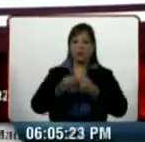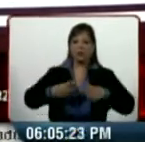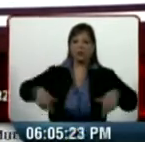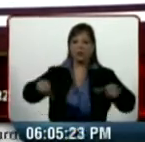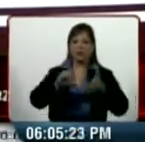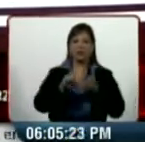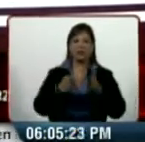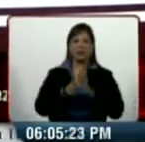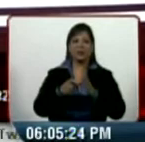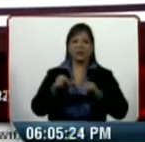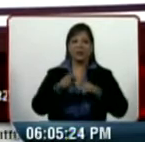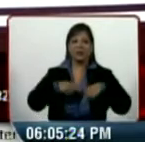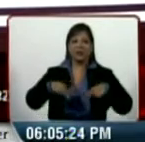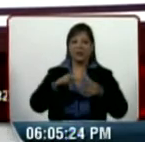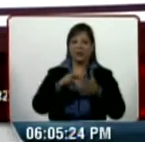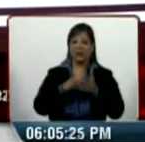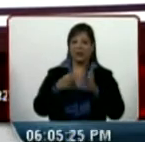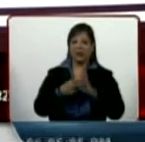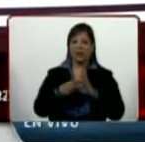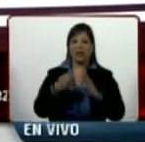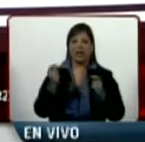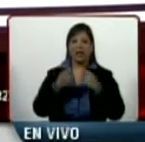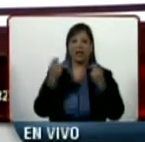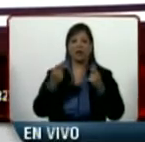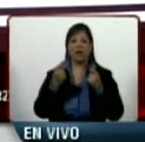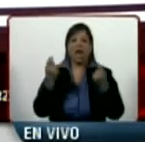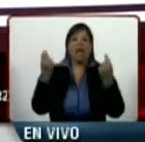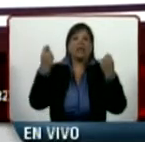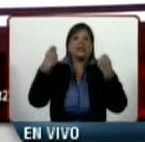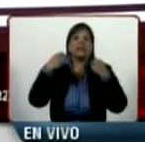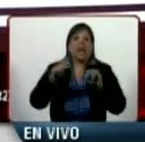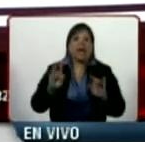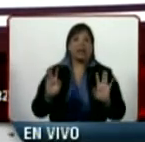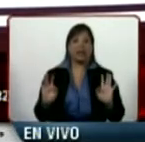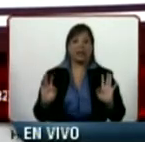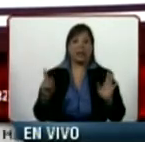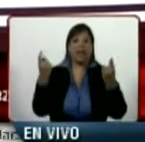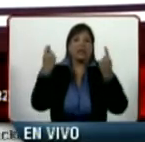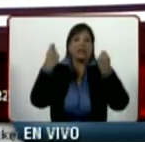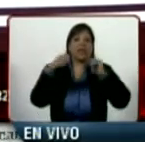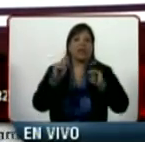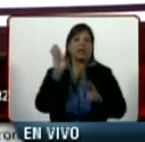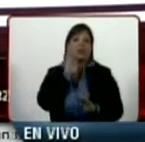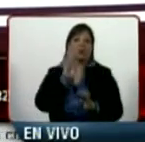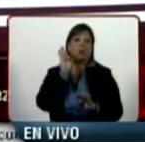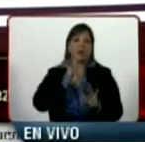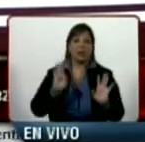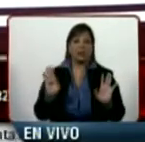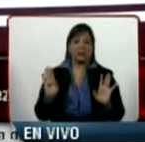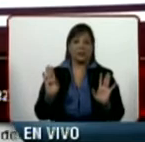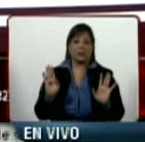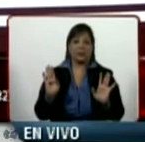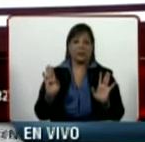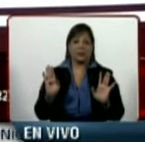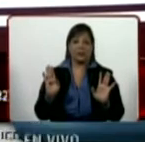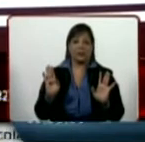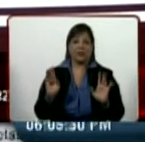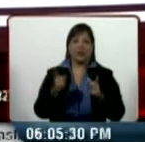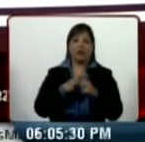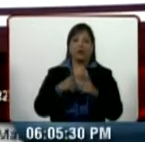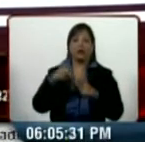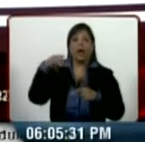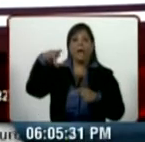enturbiado el panorama electoral o han intentado enturbiar el panorama electoral pues pues aquí ahora la cuenta